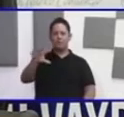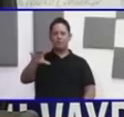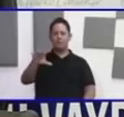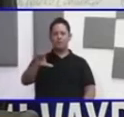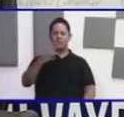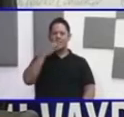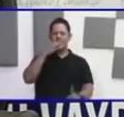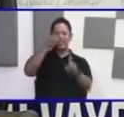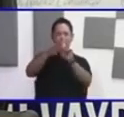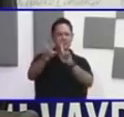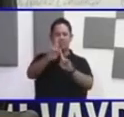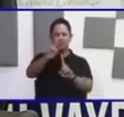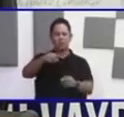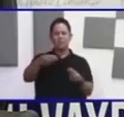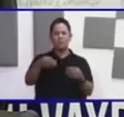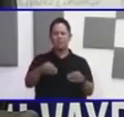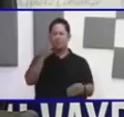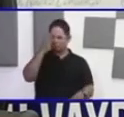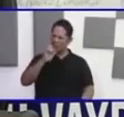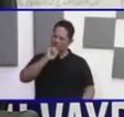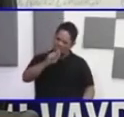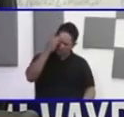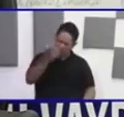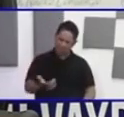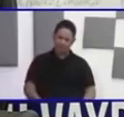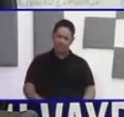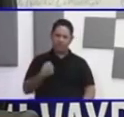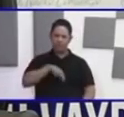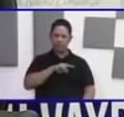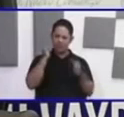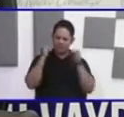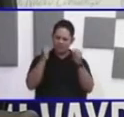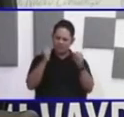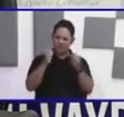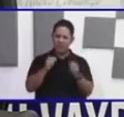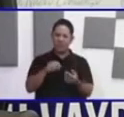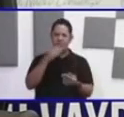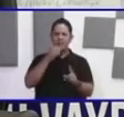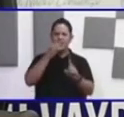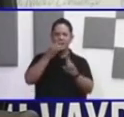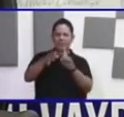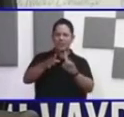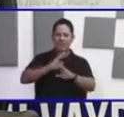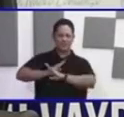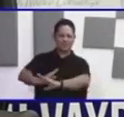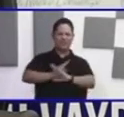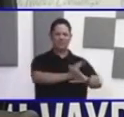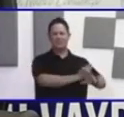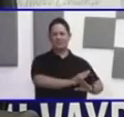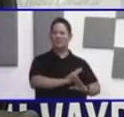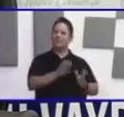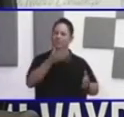nosotros desde campaña dijimos que íbamos a hacer una guerra fuerte contra el metal aquí en San Andrés, las estructuras